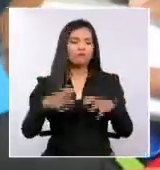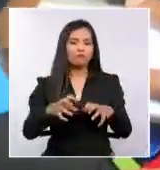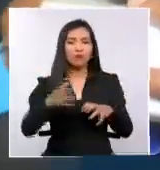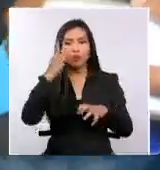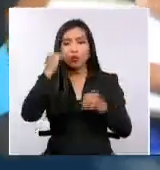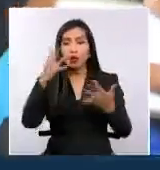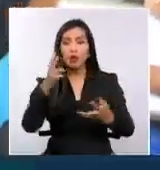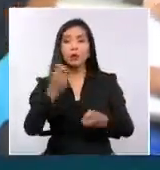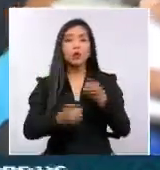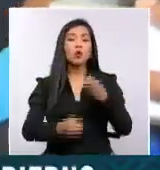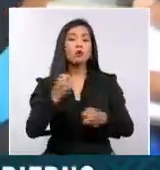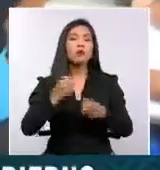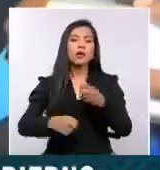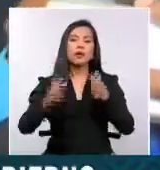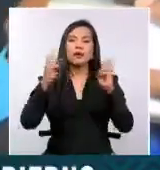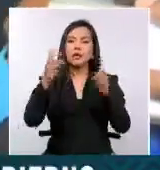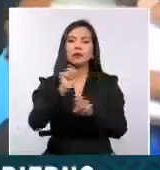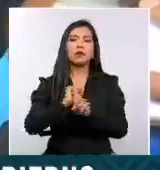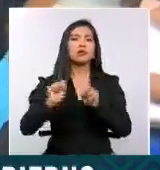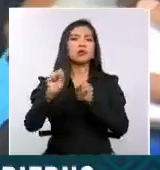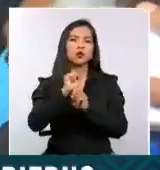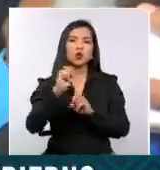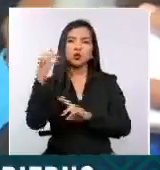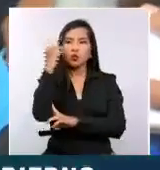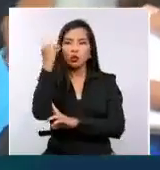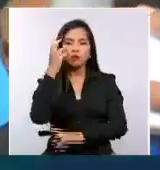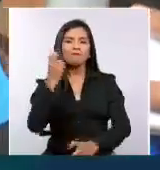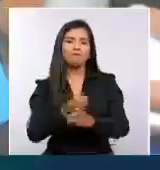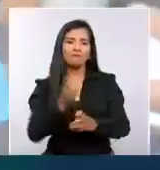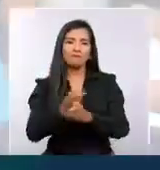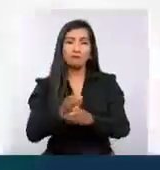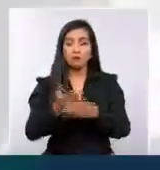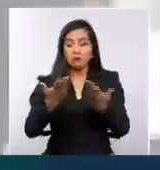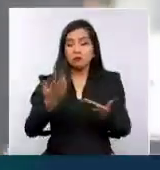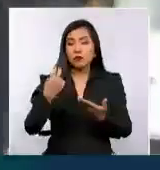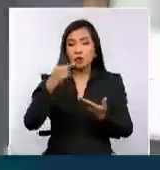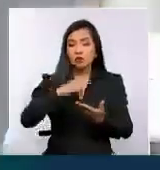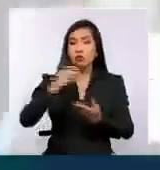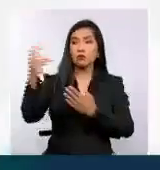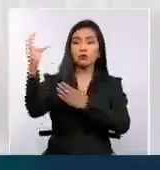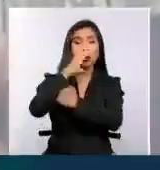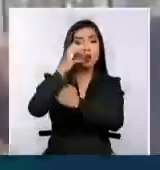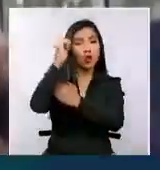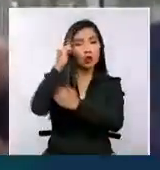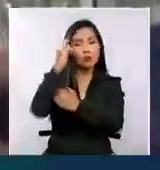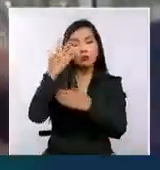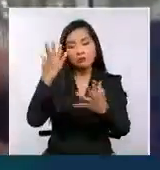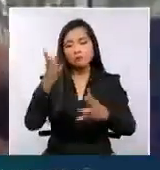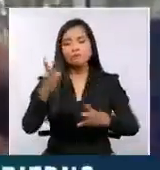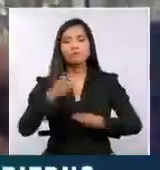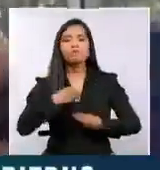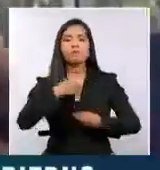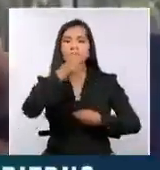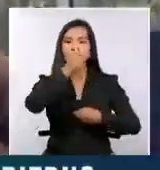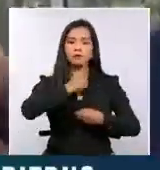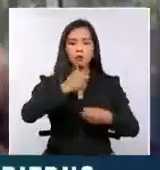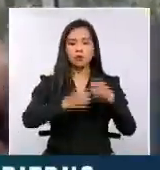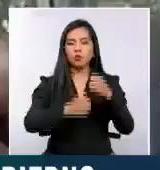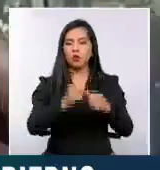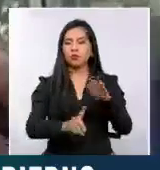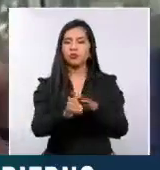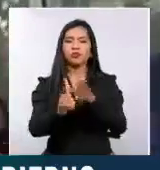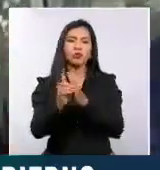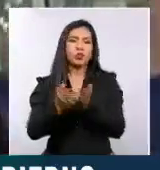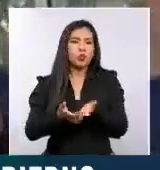vaya sobre eso será responsabilidad del gobierno y nosotros vamos a acatar. Siempre lo hemos hecho. De esta manera, la Cámara de Empresarios Privados